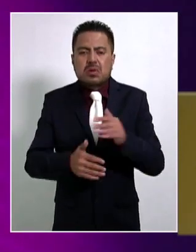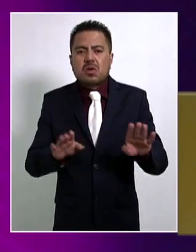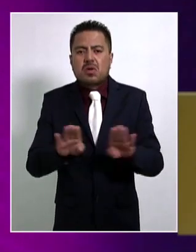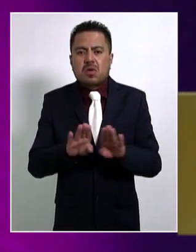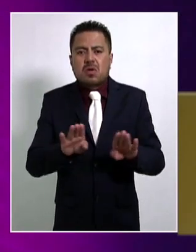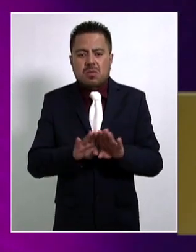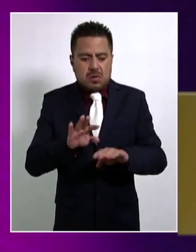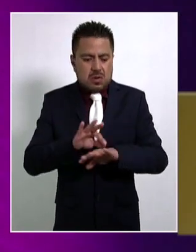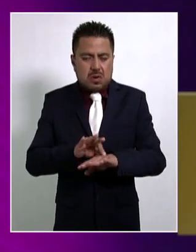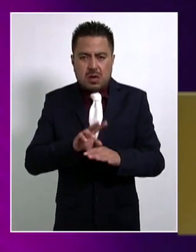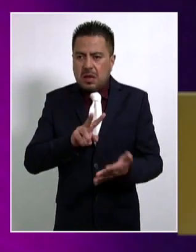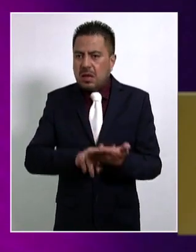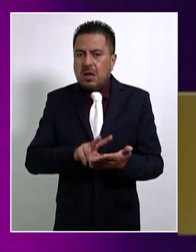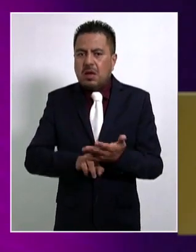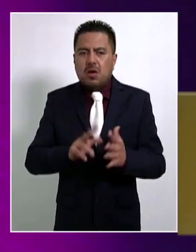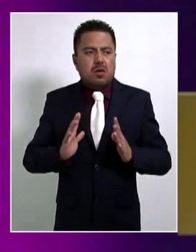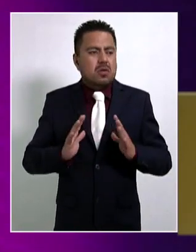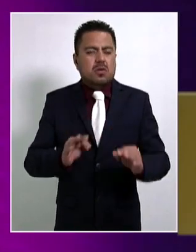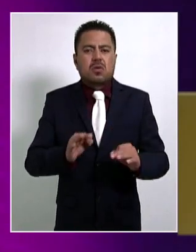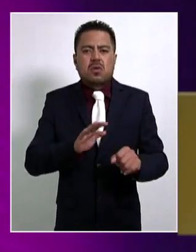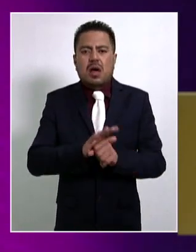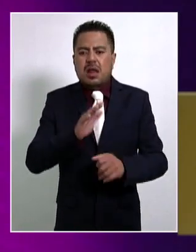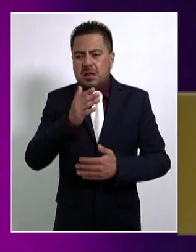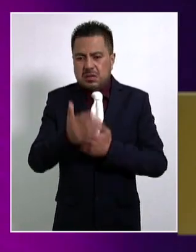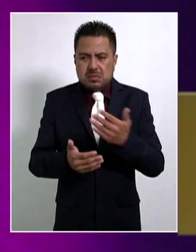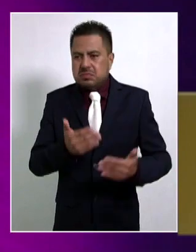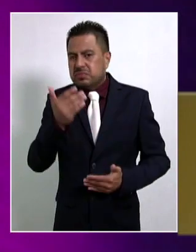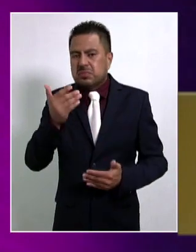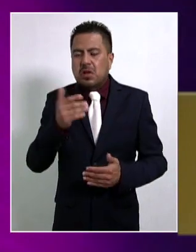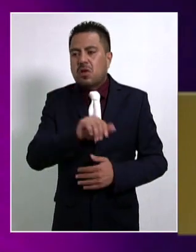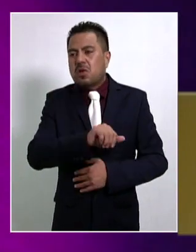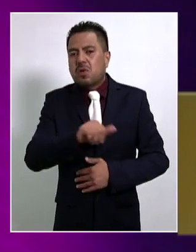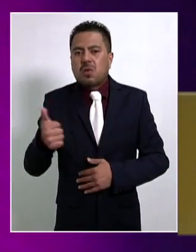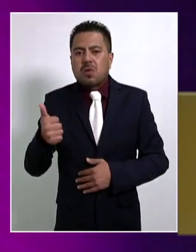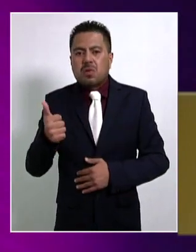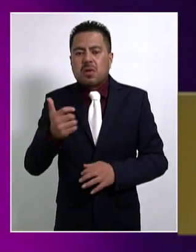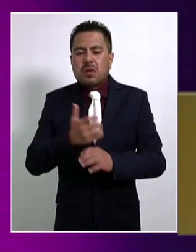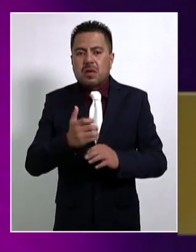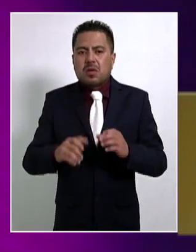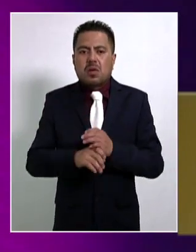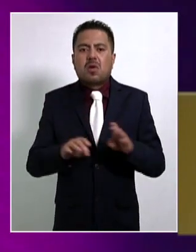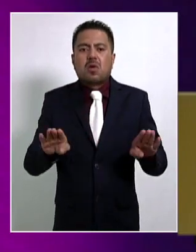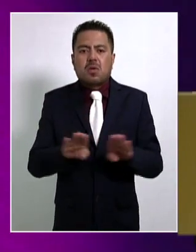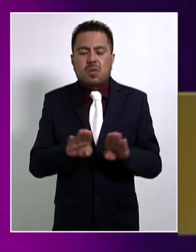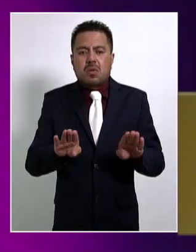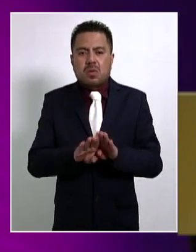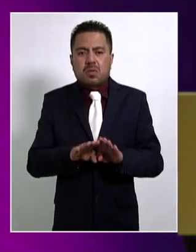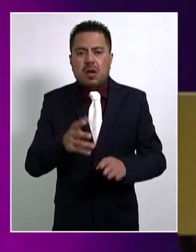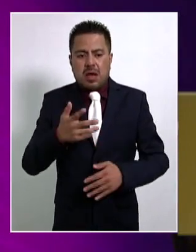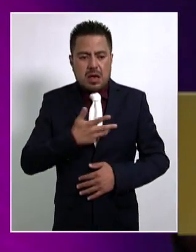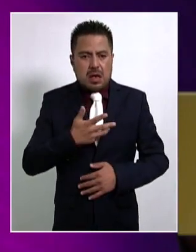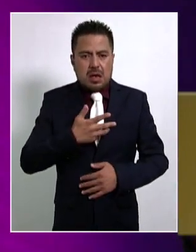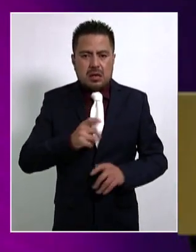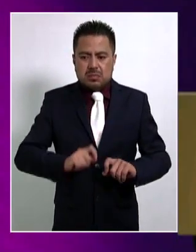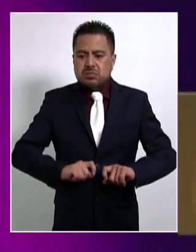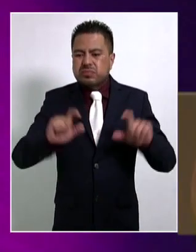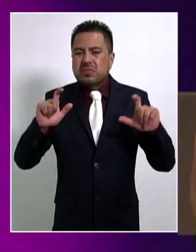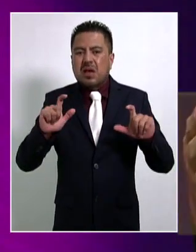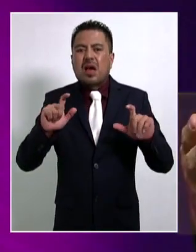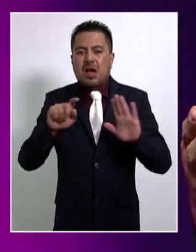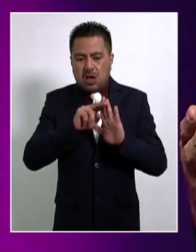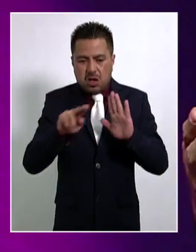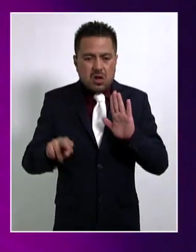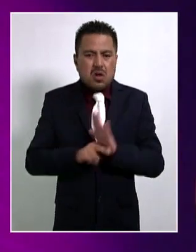también evidenciando desde dónde se origina la exclusión. Y la otra es que cómo, aunque tengamos un marco jurídico